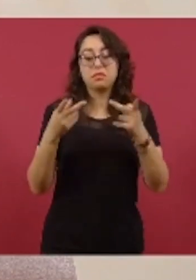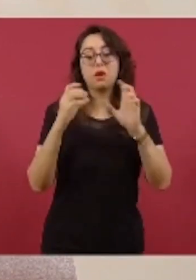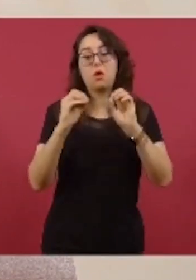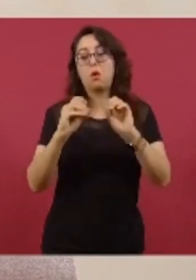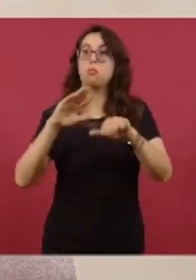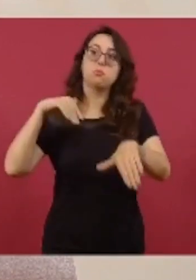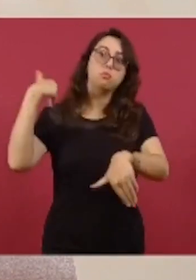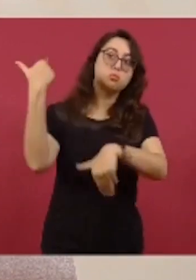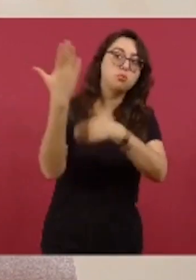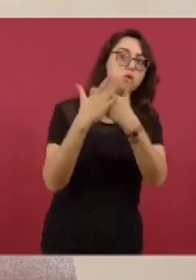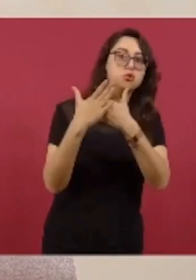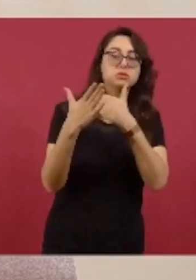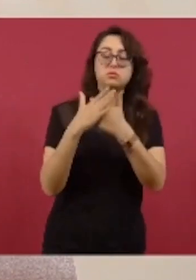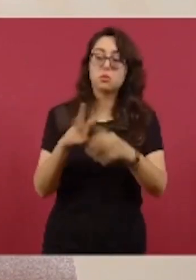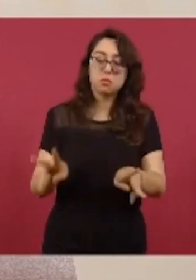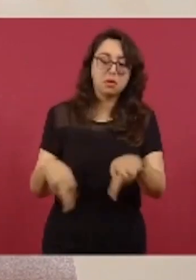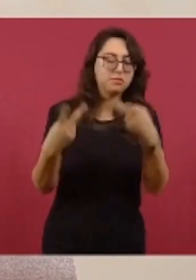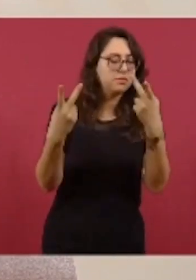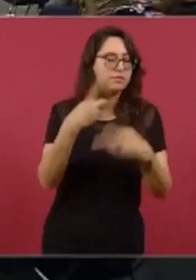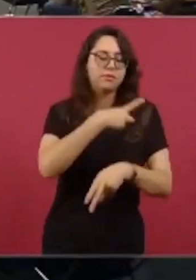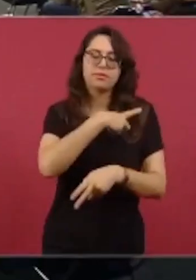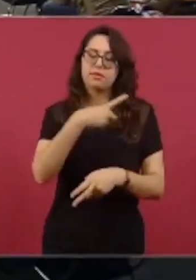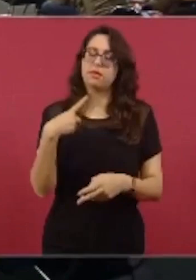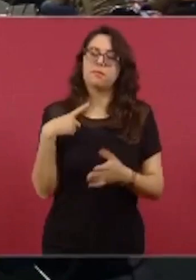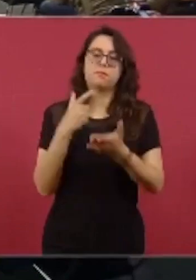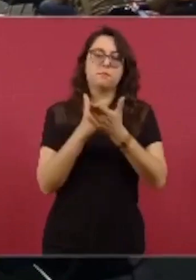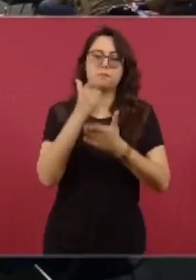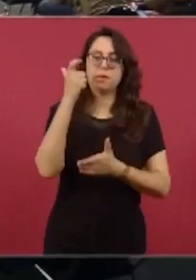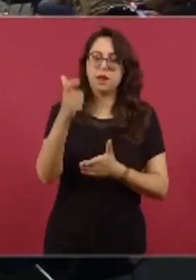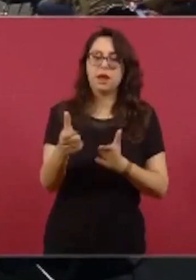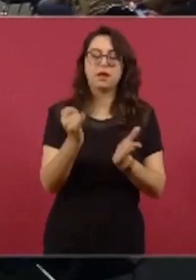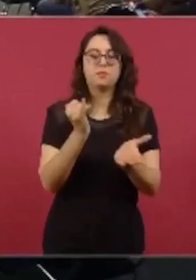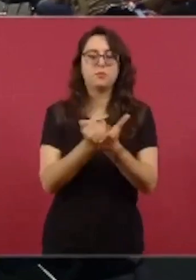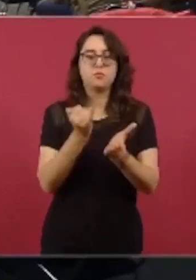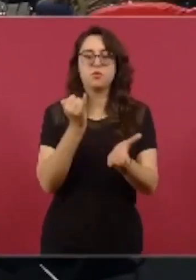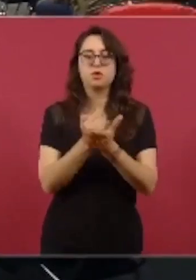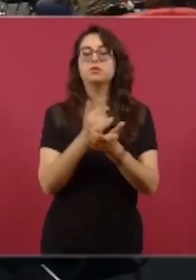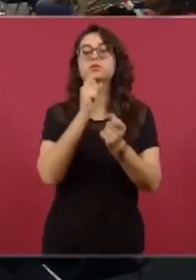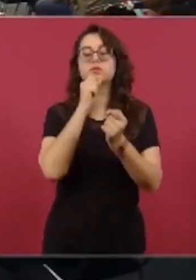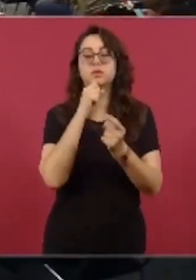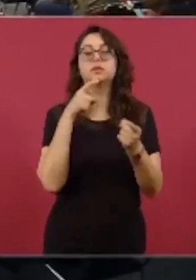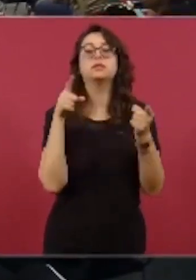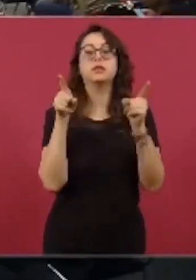y también cuando se haga en bolsa,